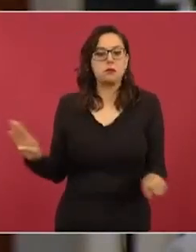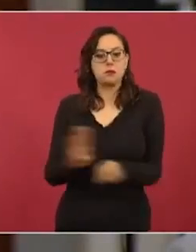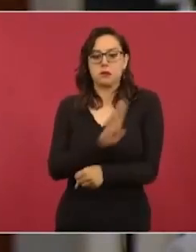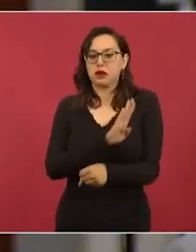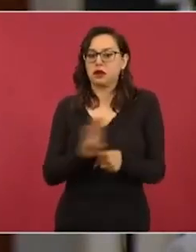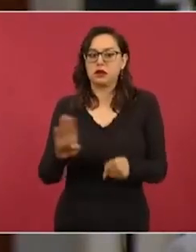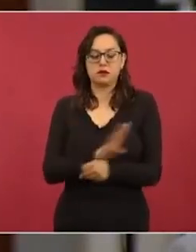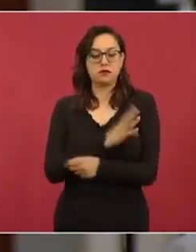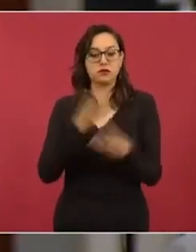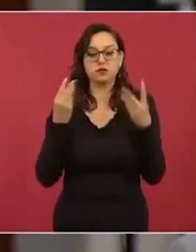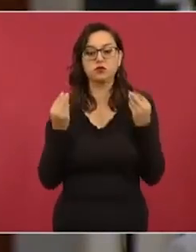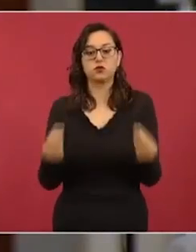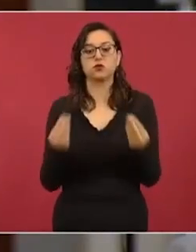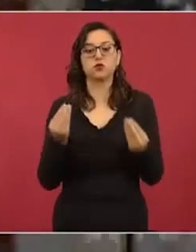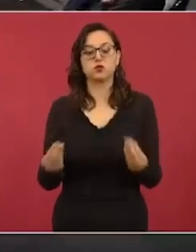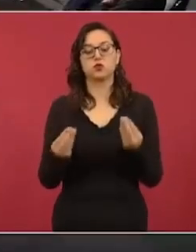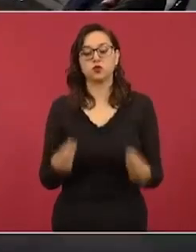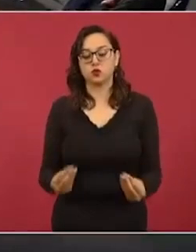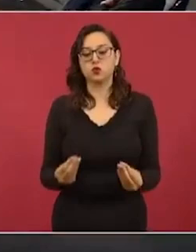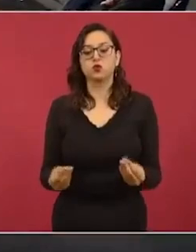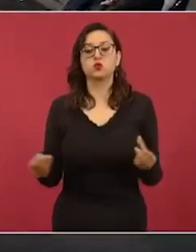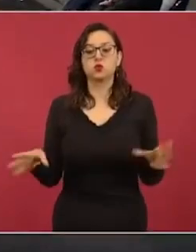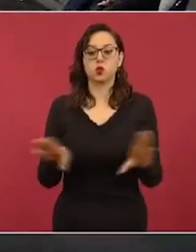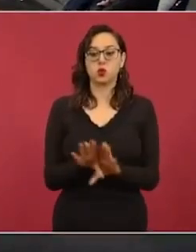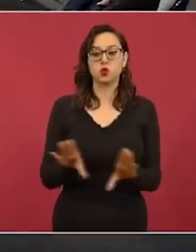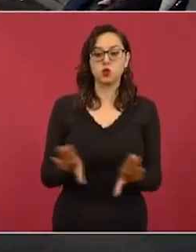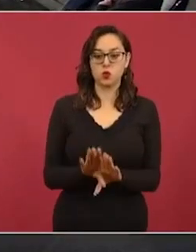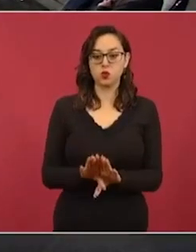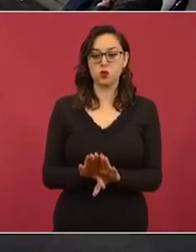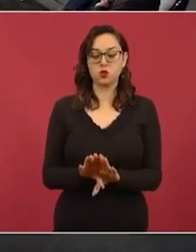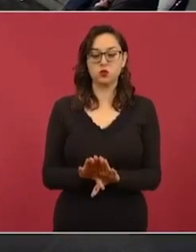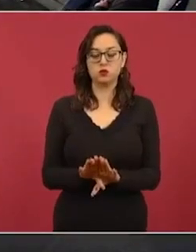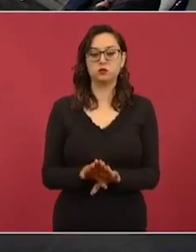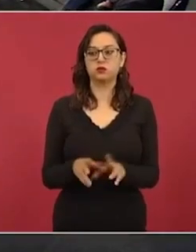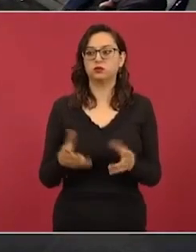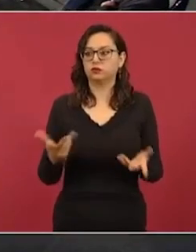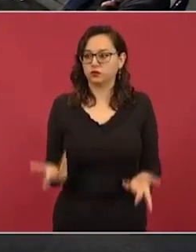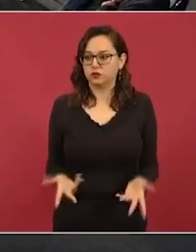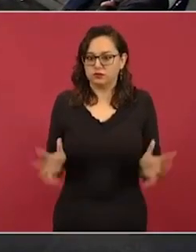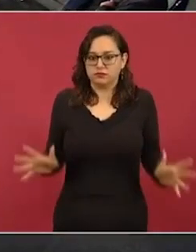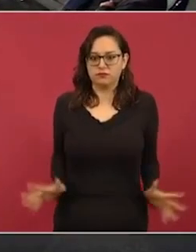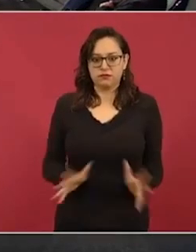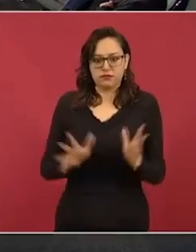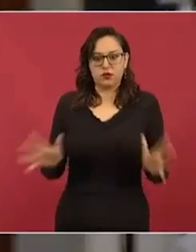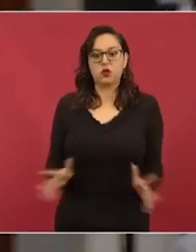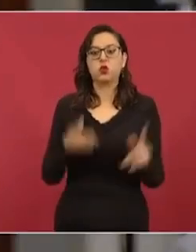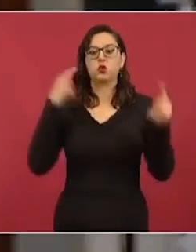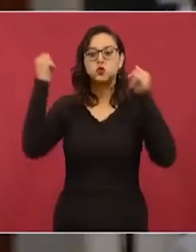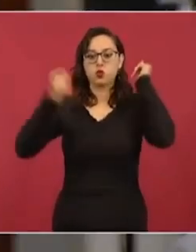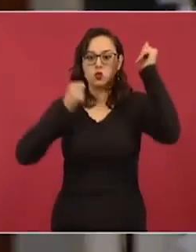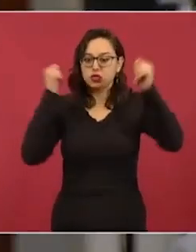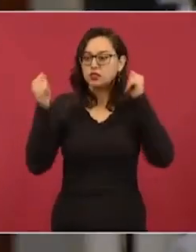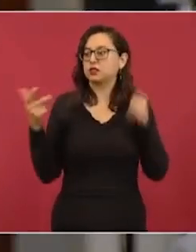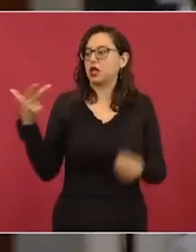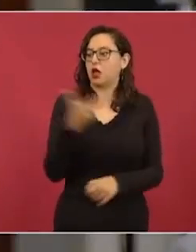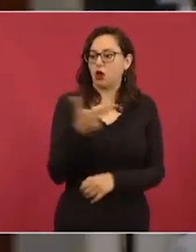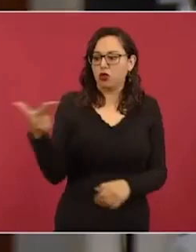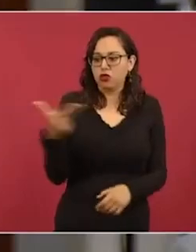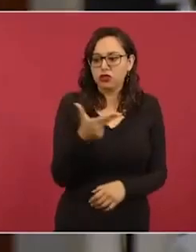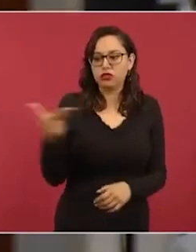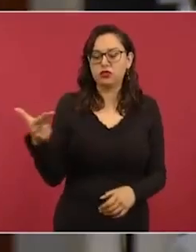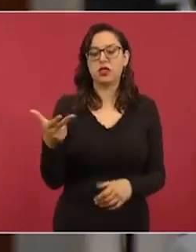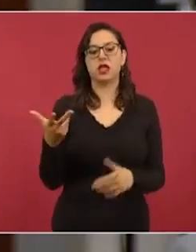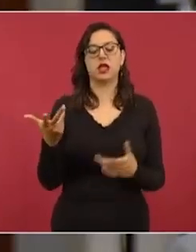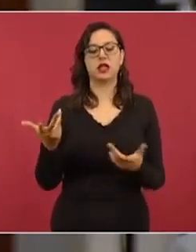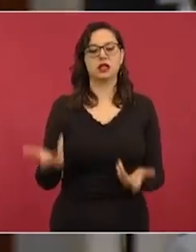y que sí hay que ver el desarrollo de lo hotelero y de las